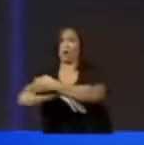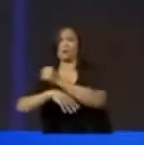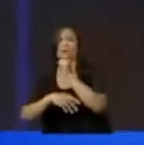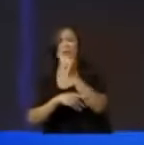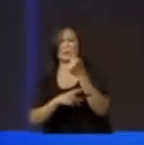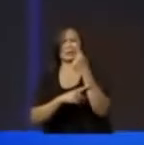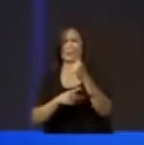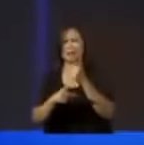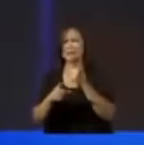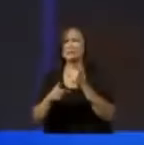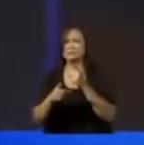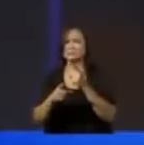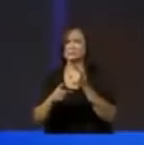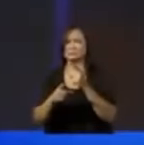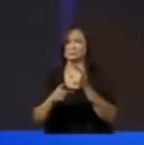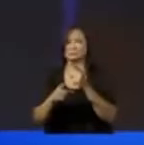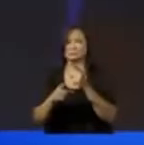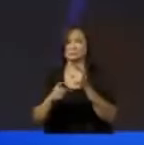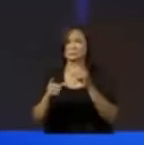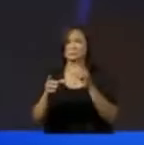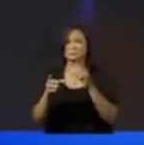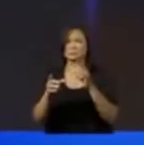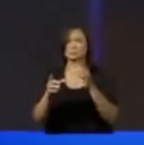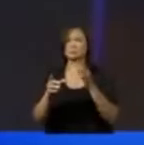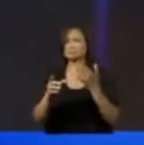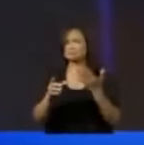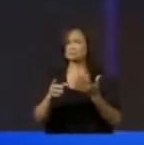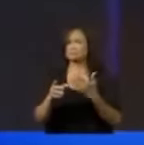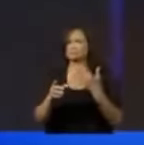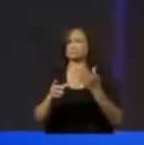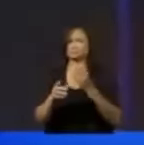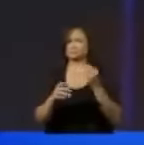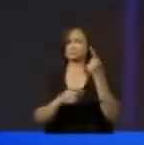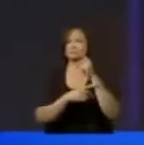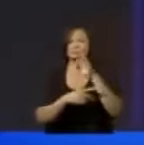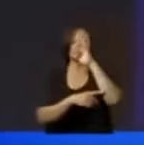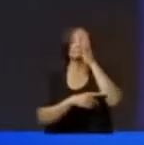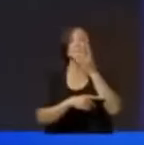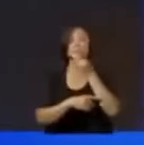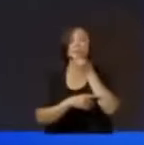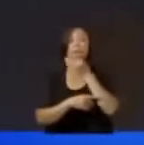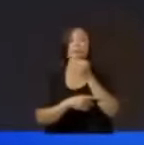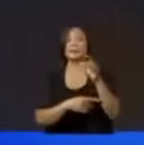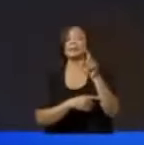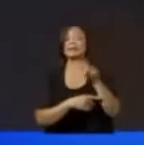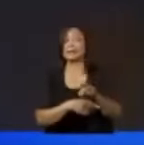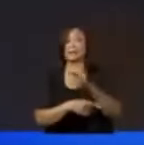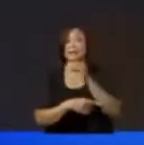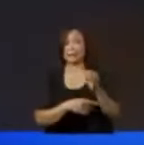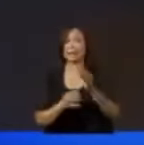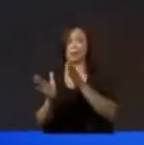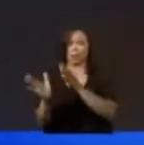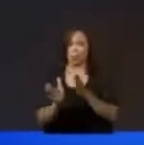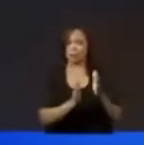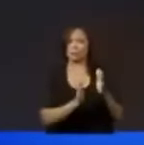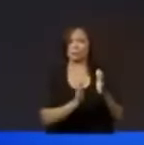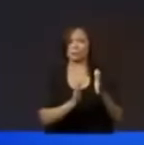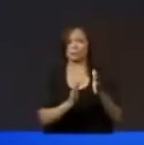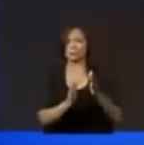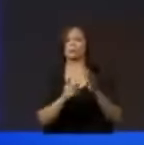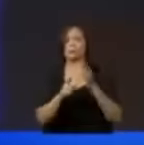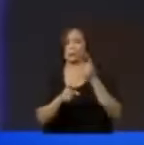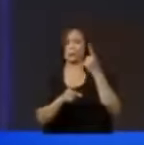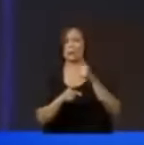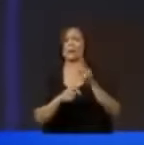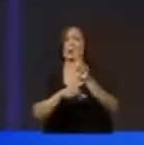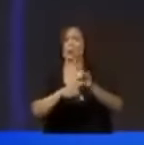y eso es urgente. También en este tema, República Dominicana necesita orden.